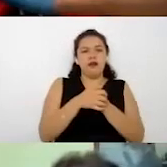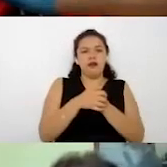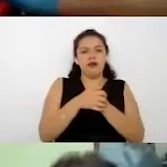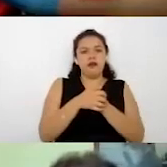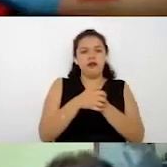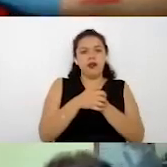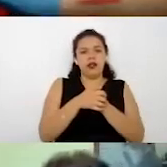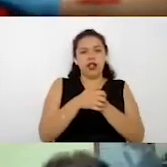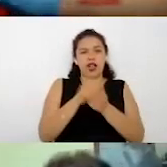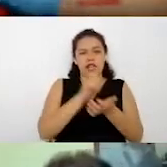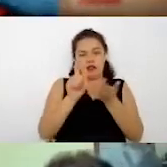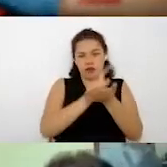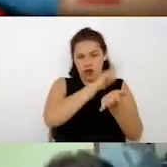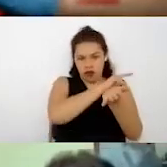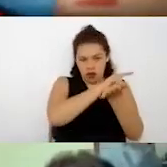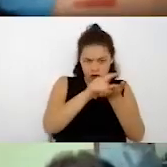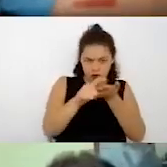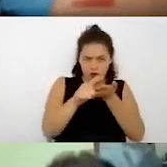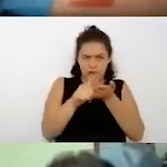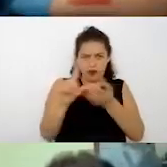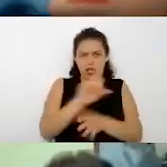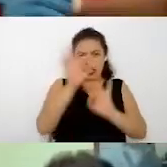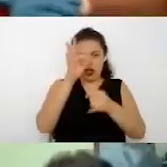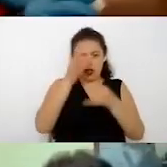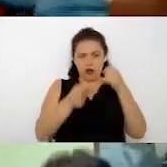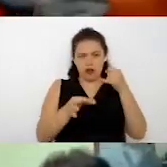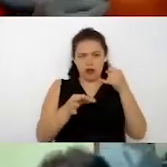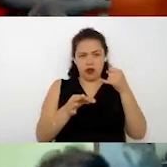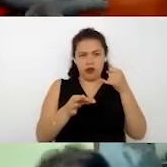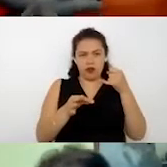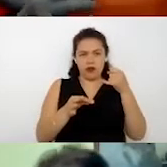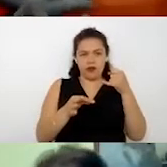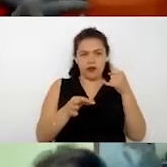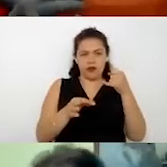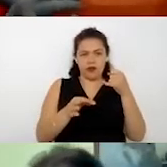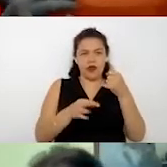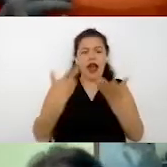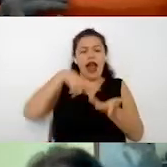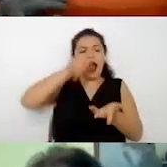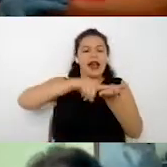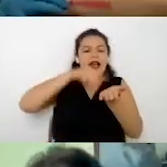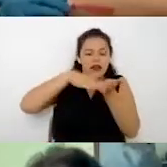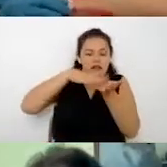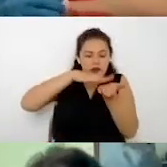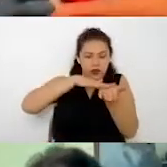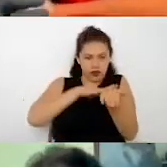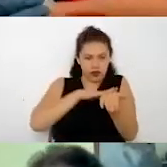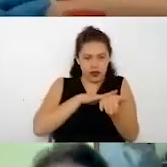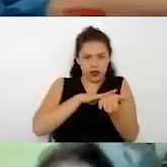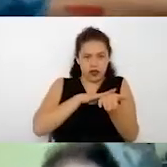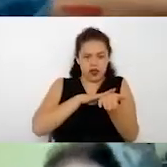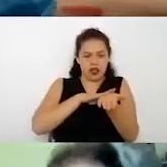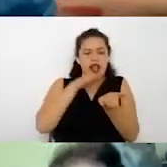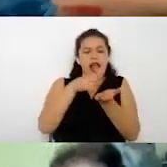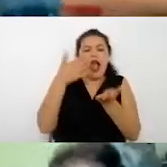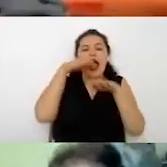limpio, doblo. Y por último, sobre la herida. Ahora bien, ¿por qué sobre la herida?